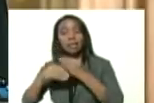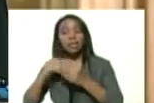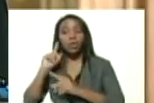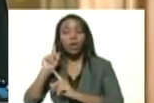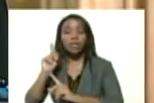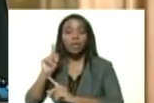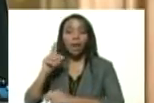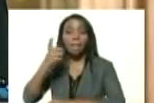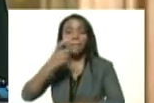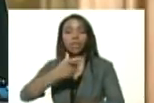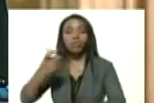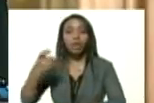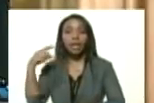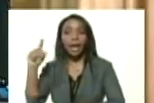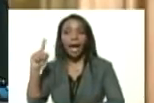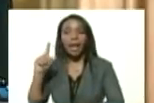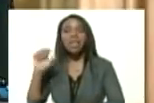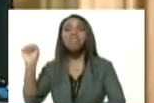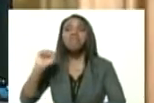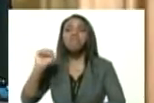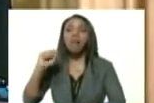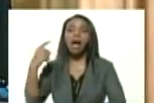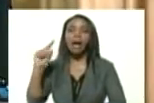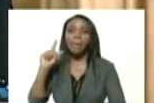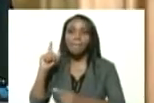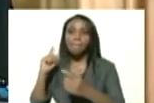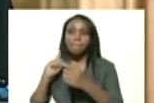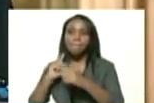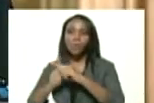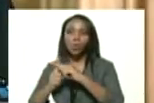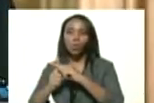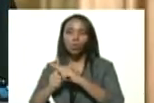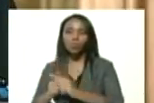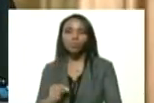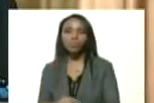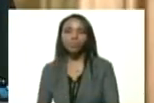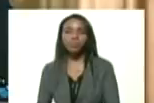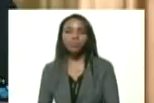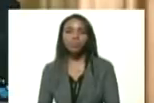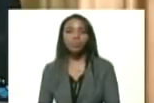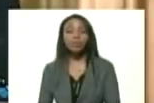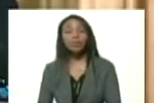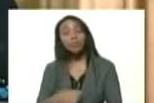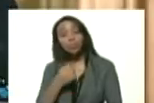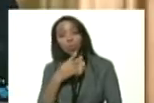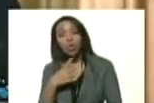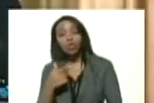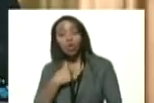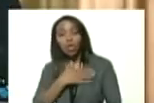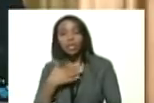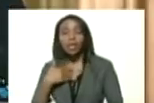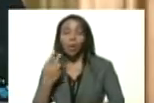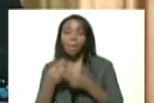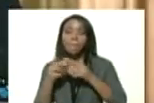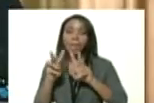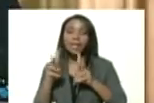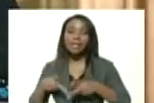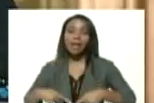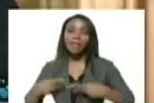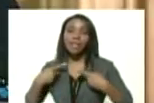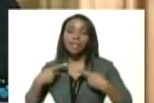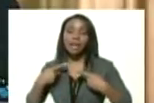la persona que así lo afirma así que bueno yo quiero la paz quiero la vida